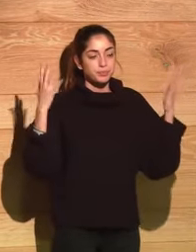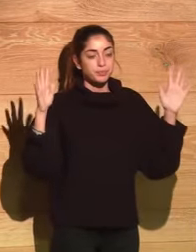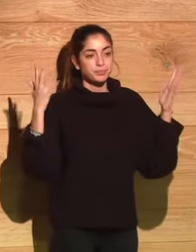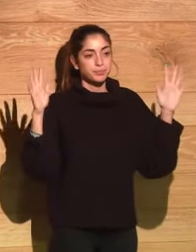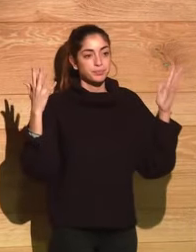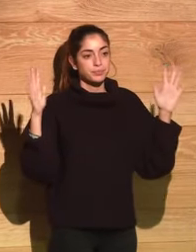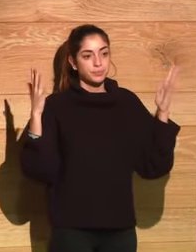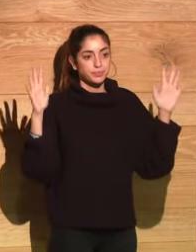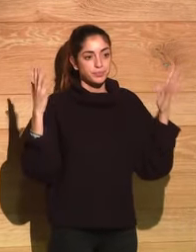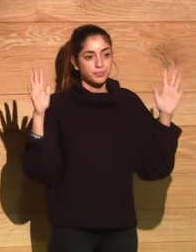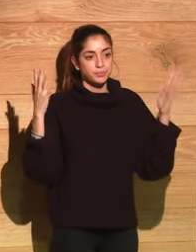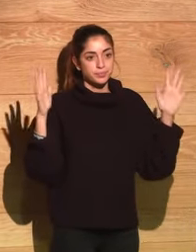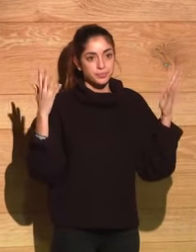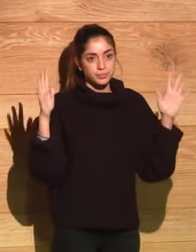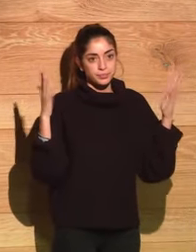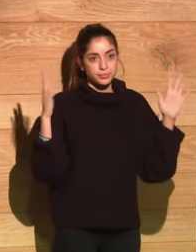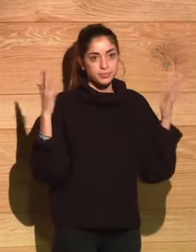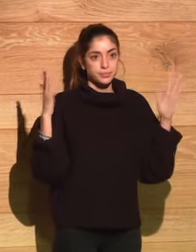Muchas gracias.